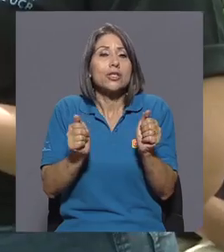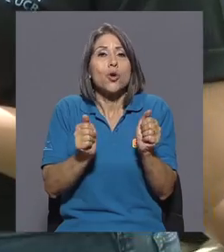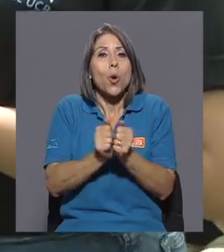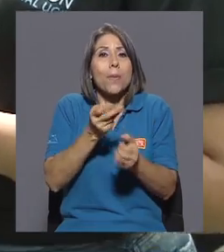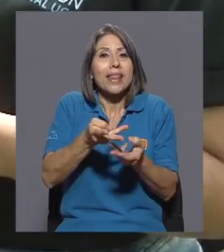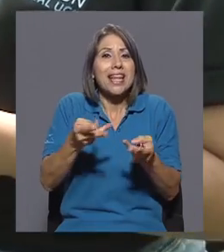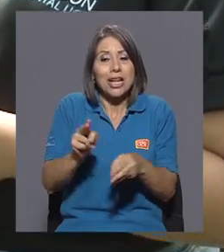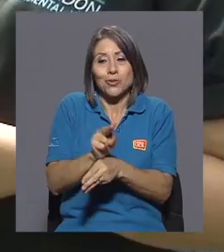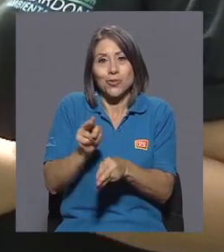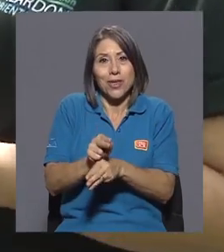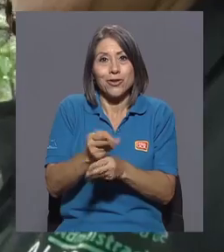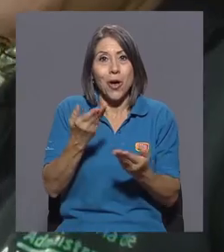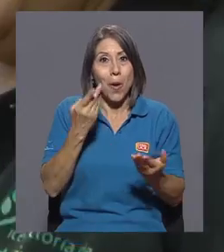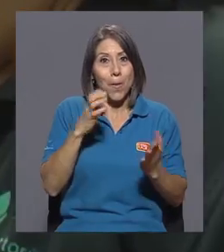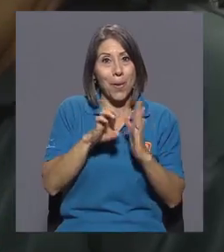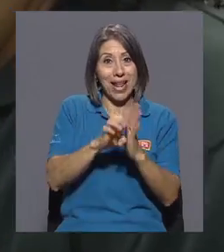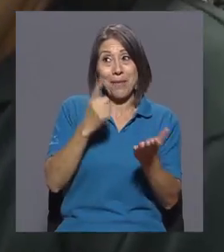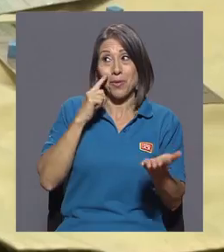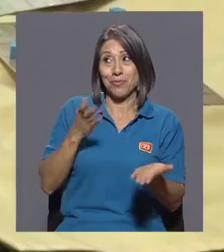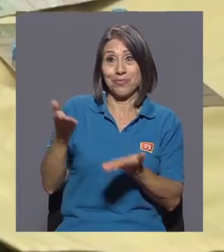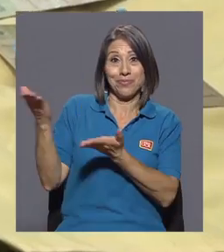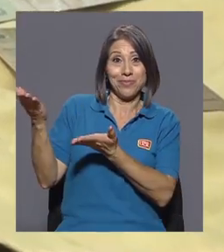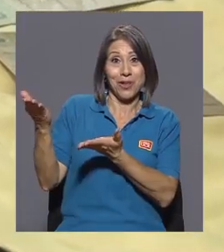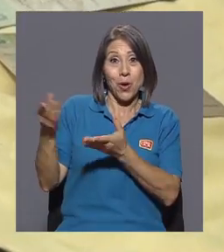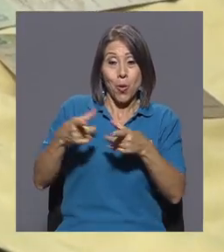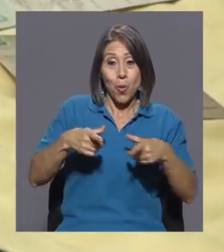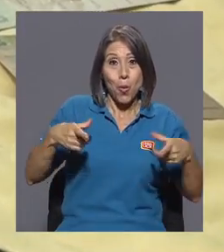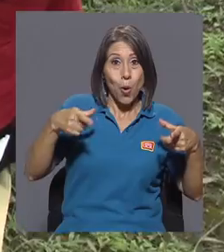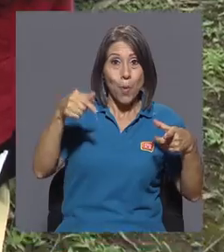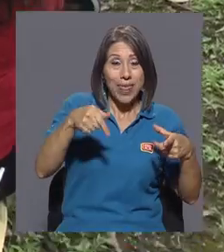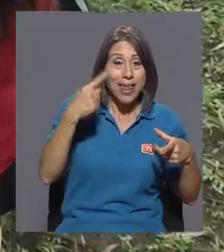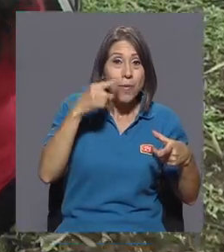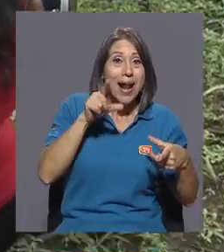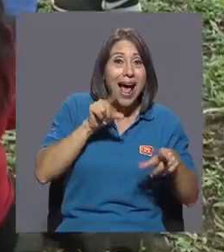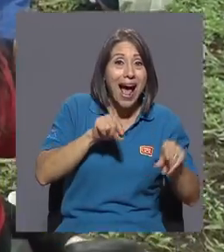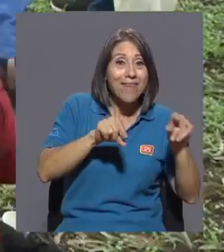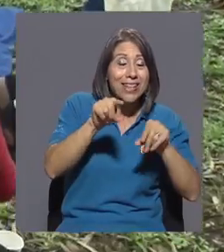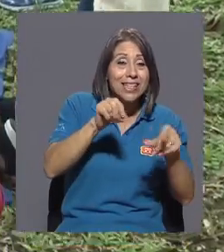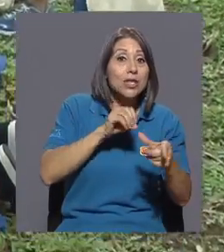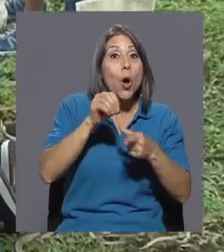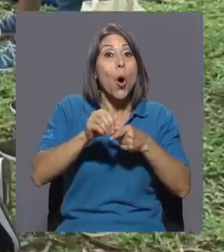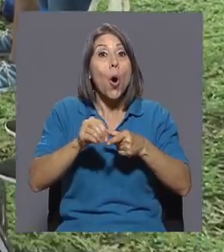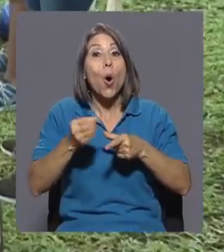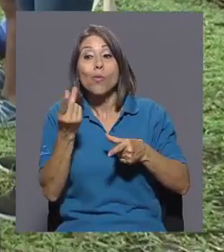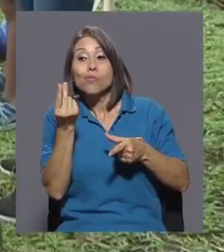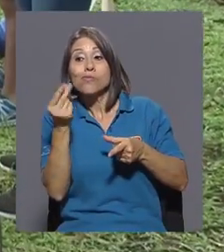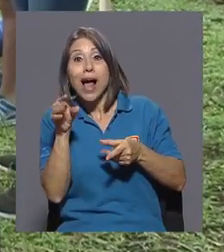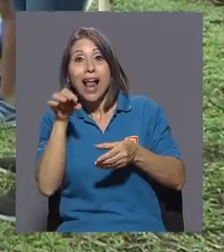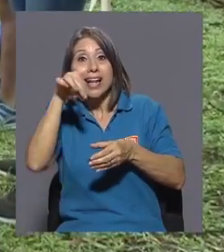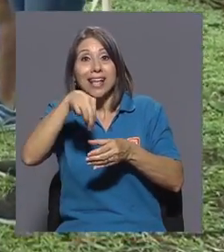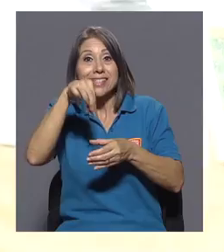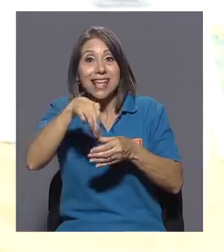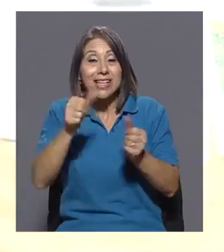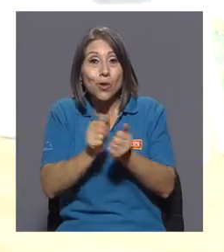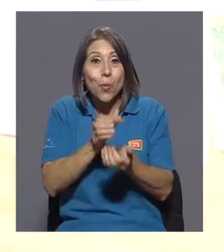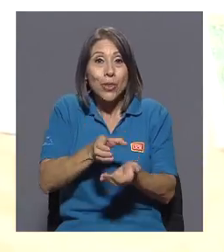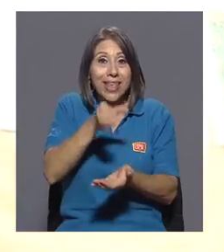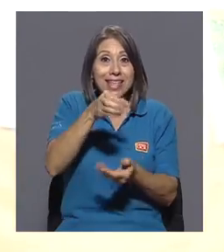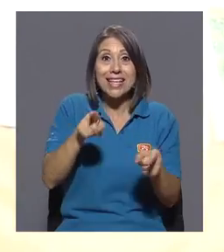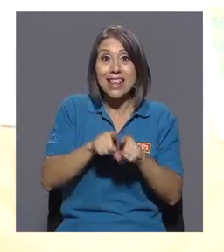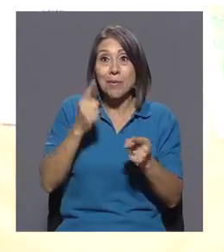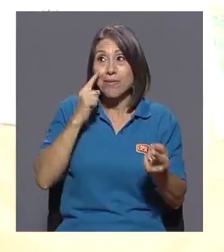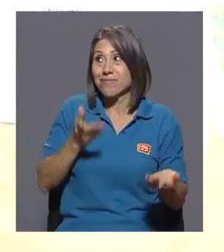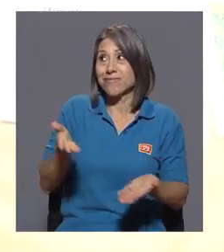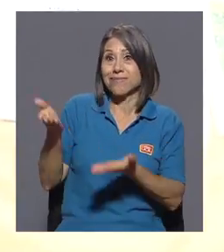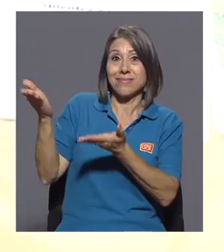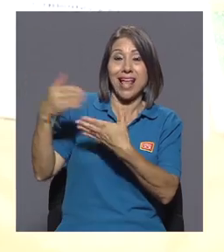ejemplo, este comedero para aves, o estas alcancías hechas con botellas de plástico, y este banco hecho a base